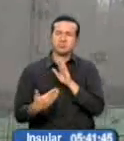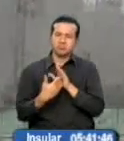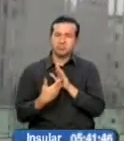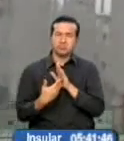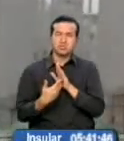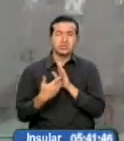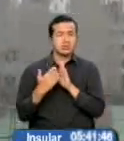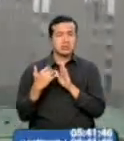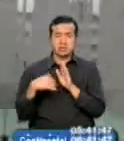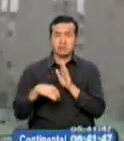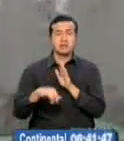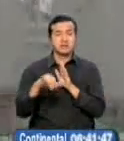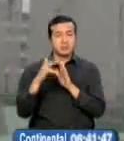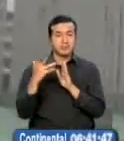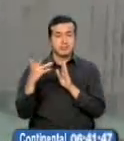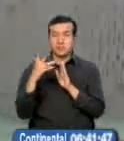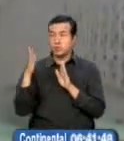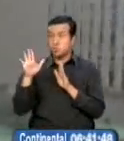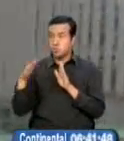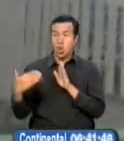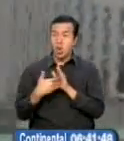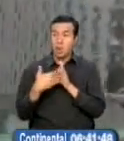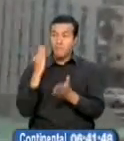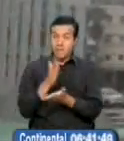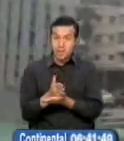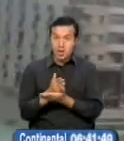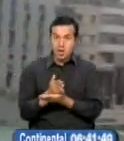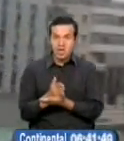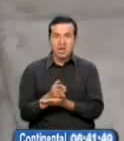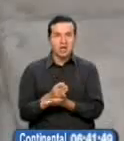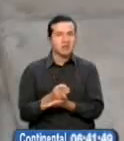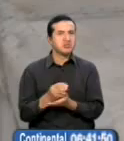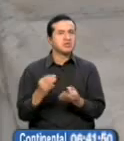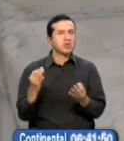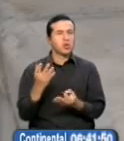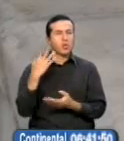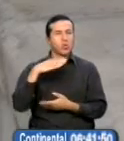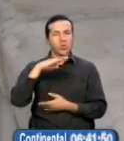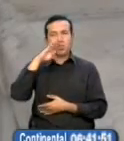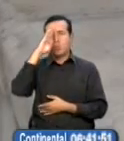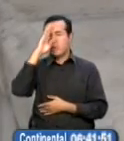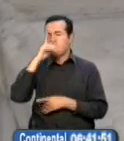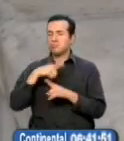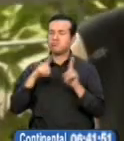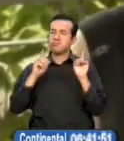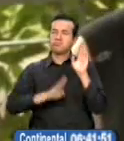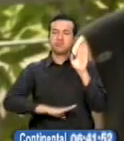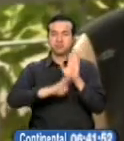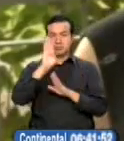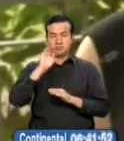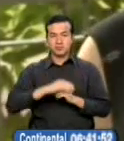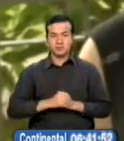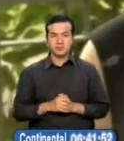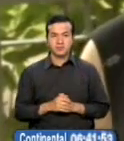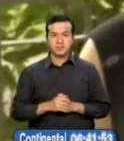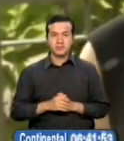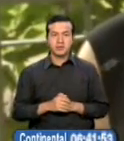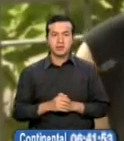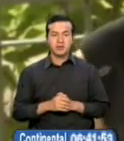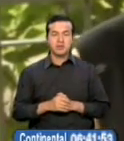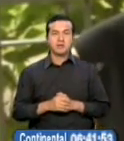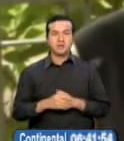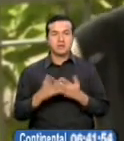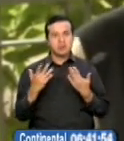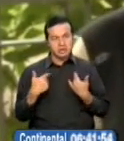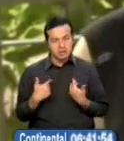isla. Si esa medida no existiera, asegura Bárcenas, el futuro de Cuba sería otro. Hay cosas que se